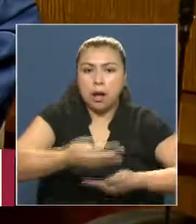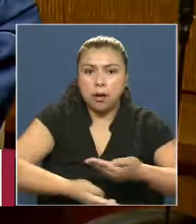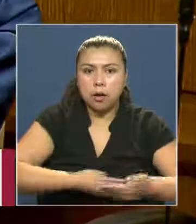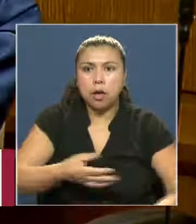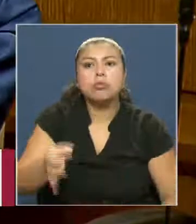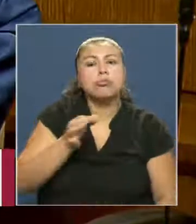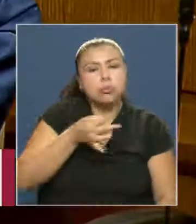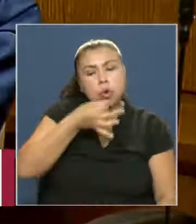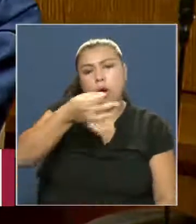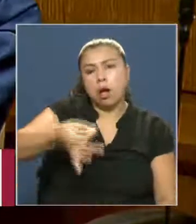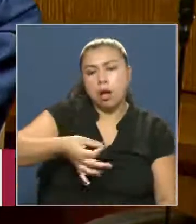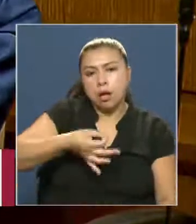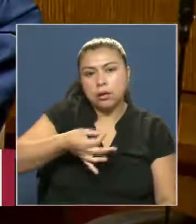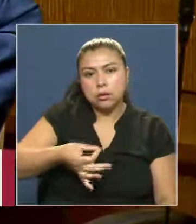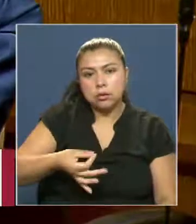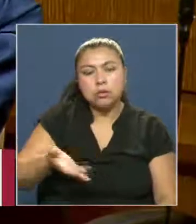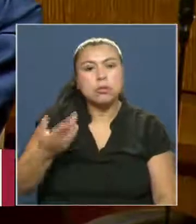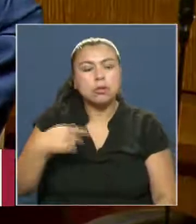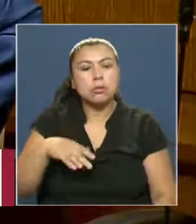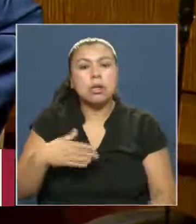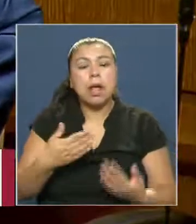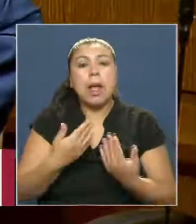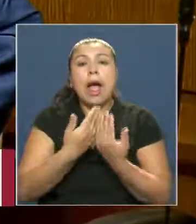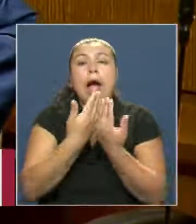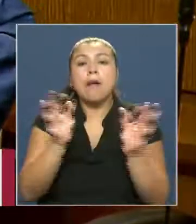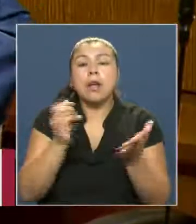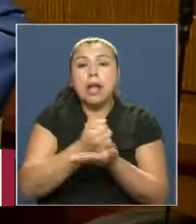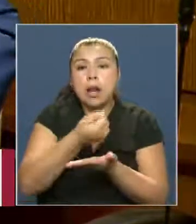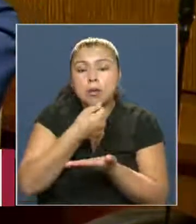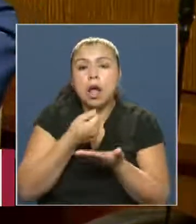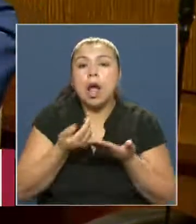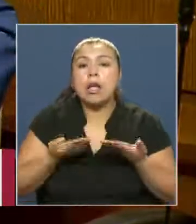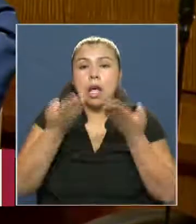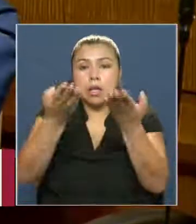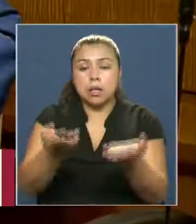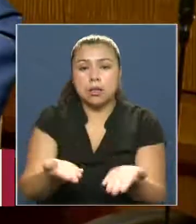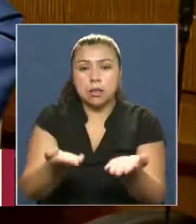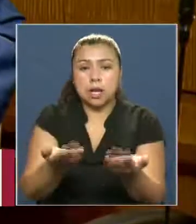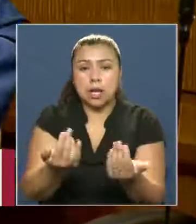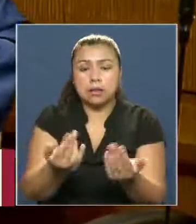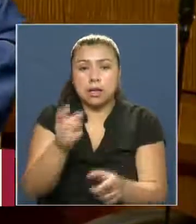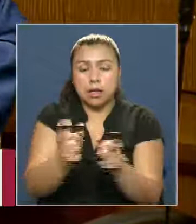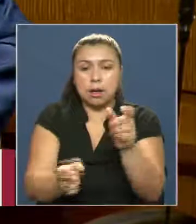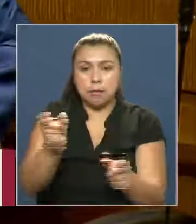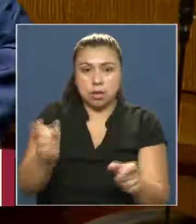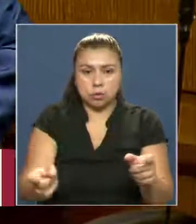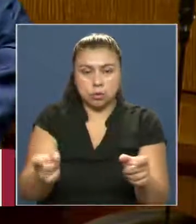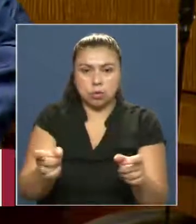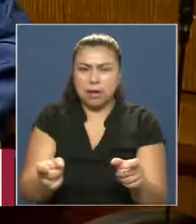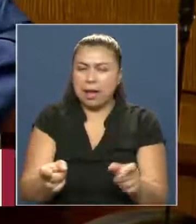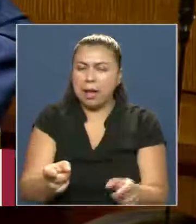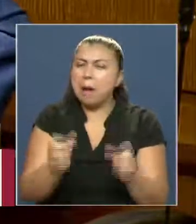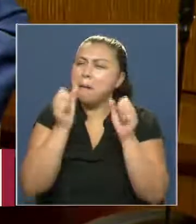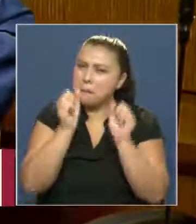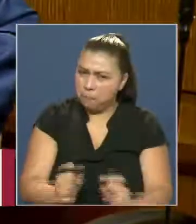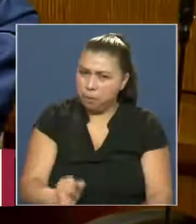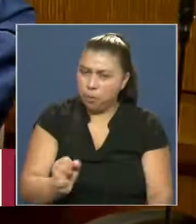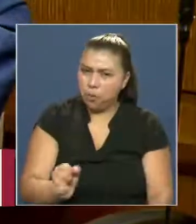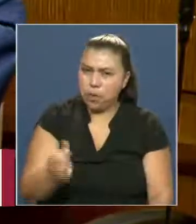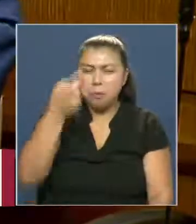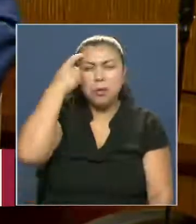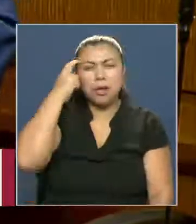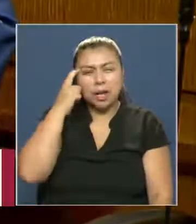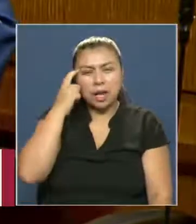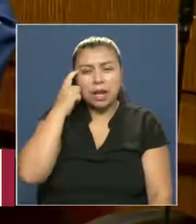medidas adicionales para tener abiertos nuestros locales y atender necesidades de nuestros clientes. ¿Le podemos creer a los señores